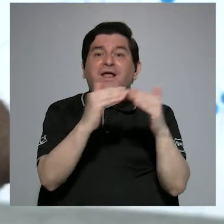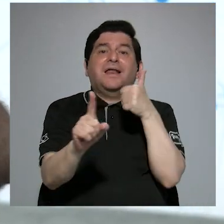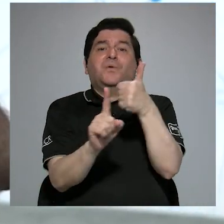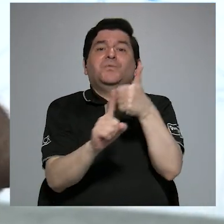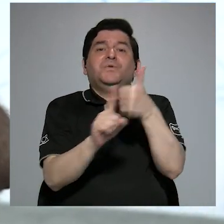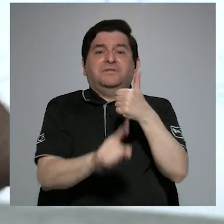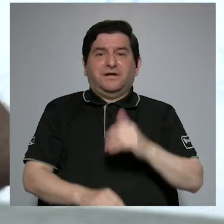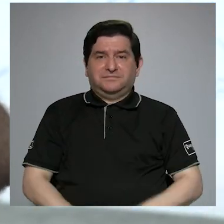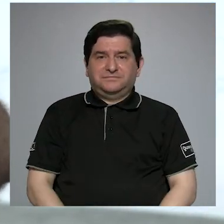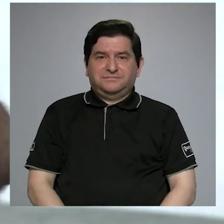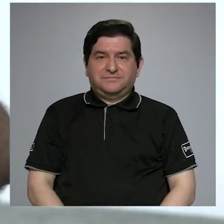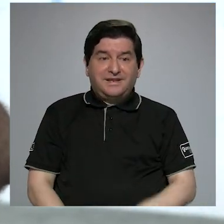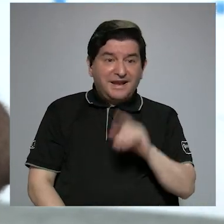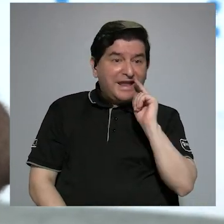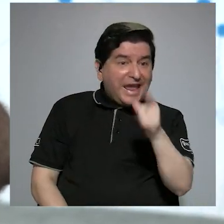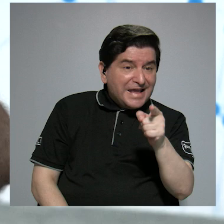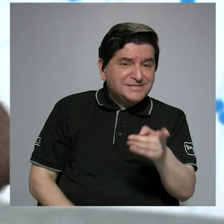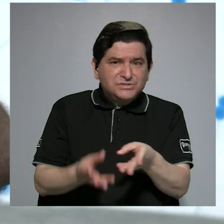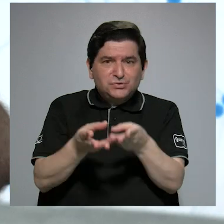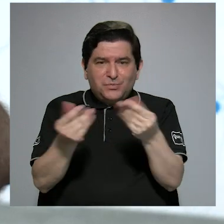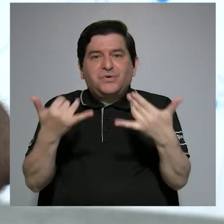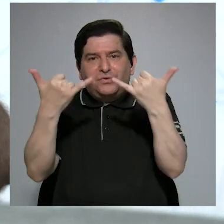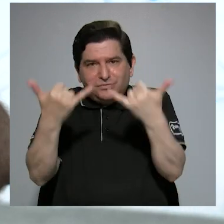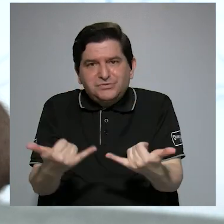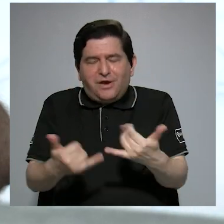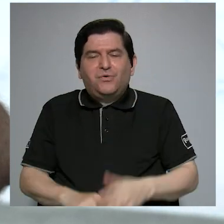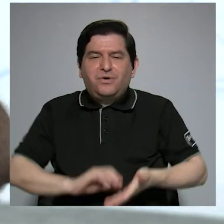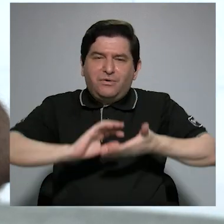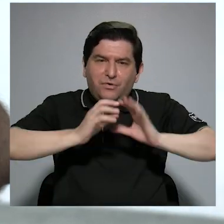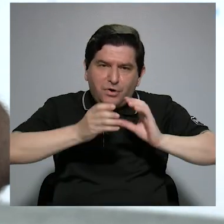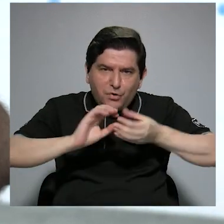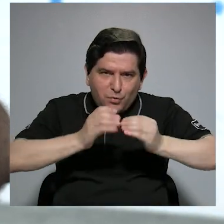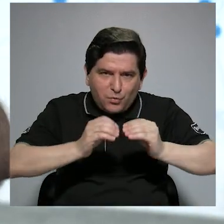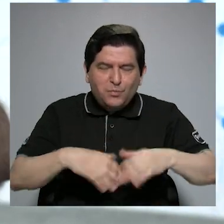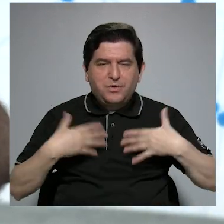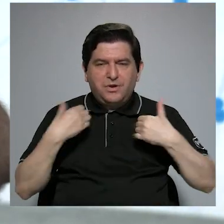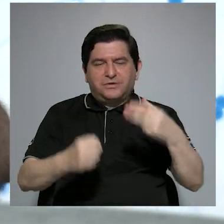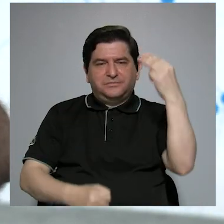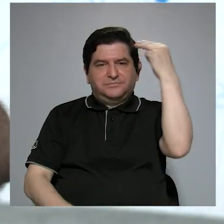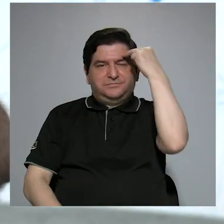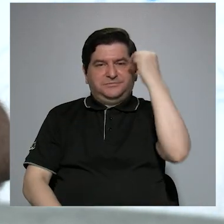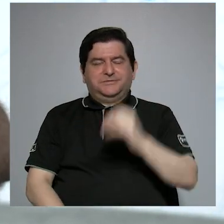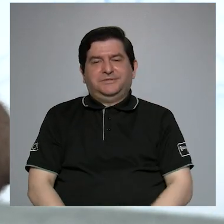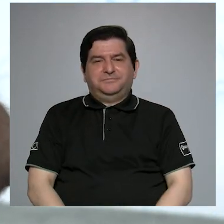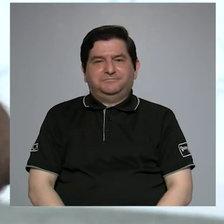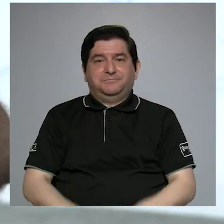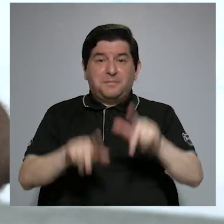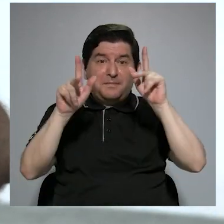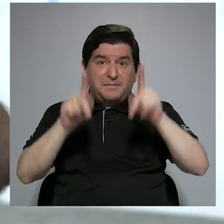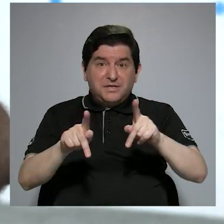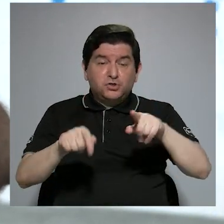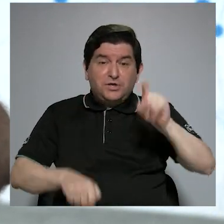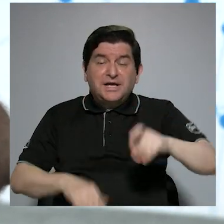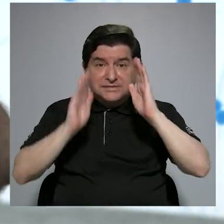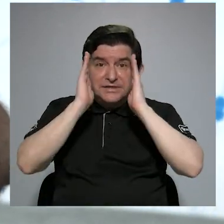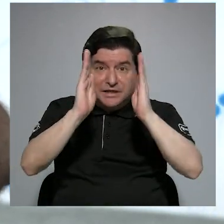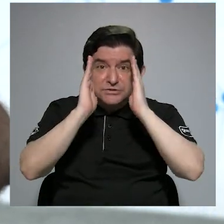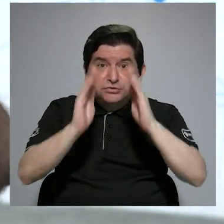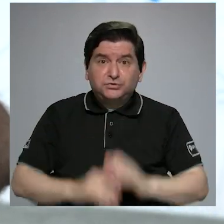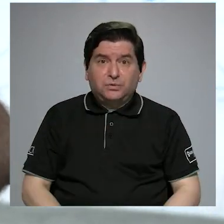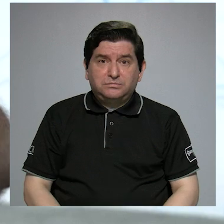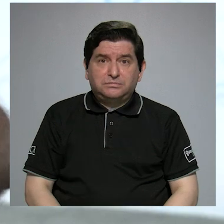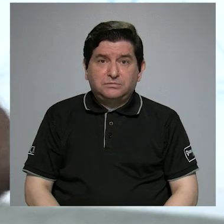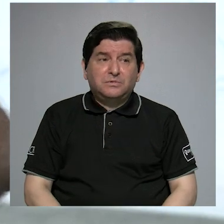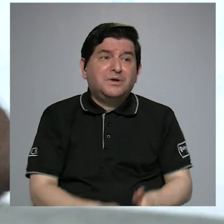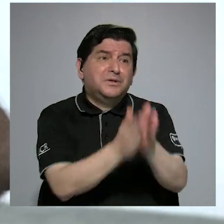comunidad. Eso obviamente es lo que está generando en este momento los indicadores que tenemos en salud mental, porque mucha gente requiere atención